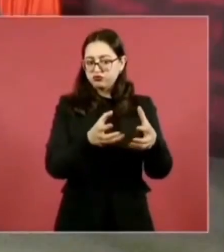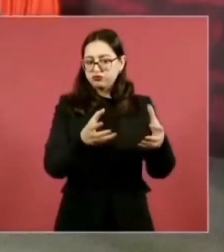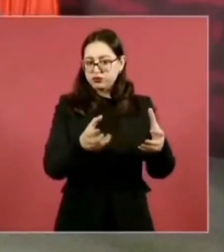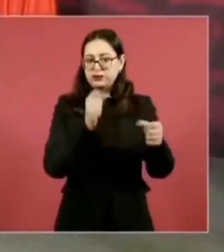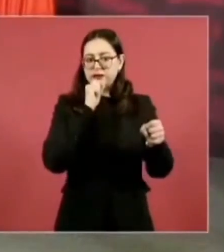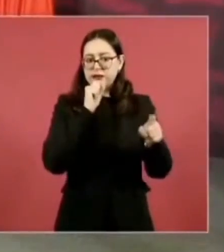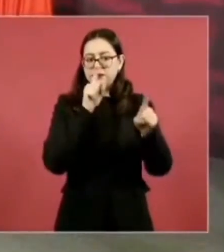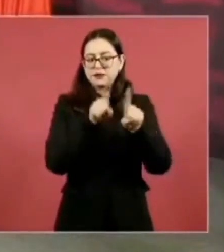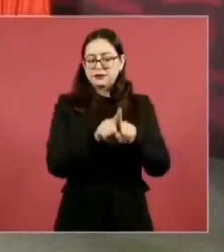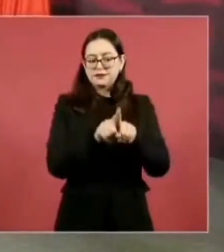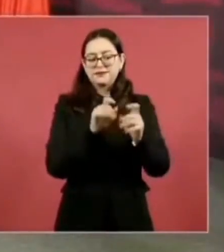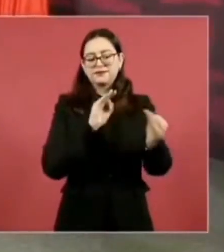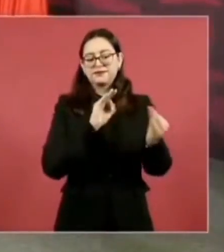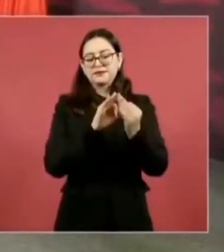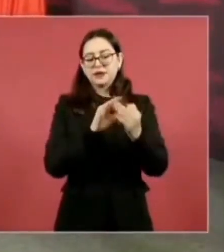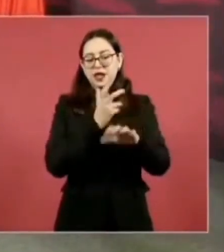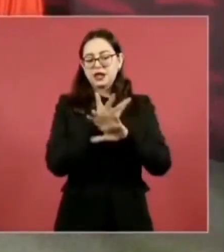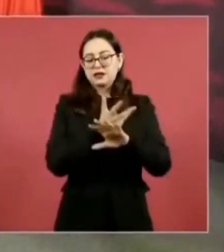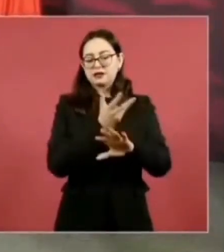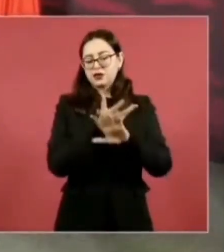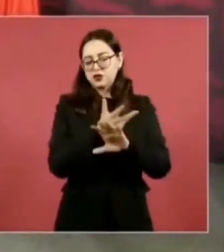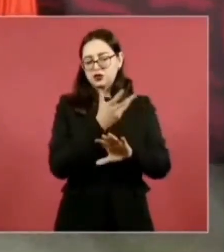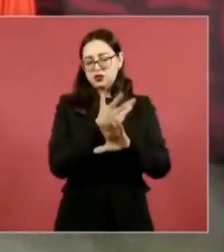de cercanía con Estados Unidos,